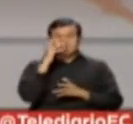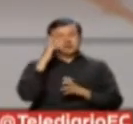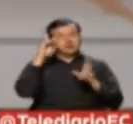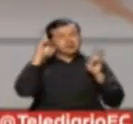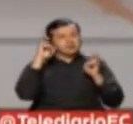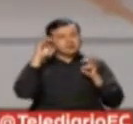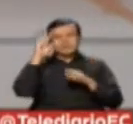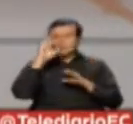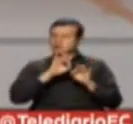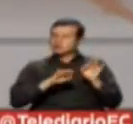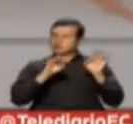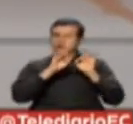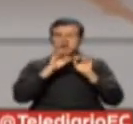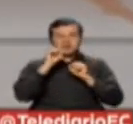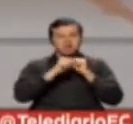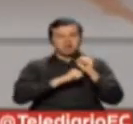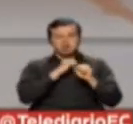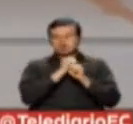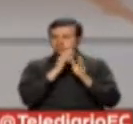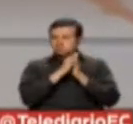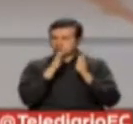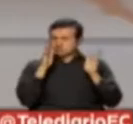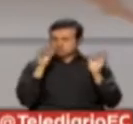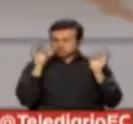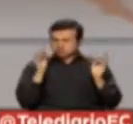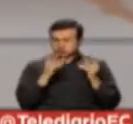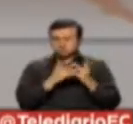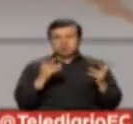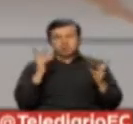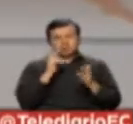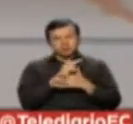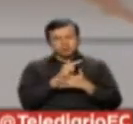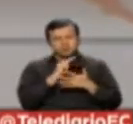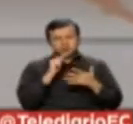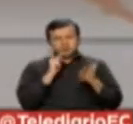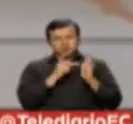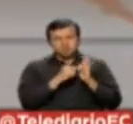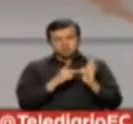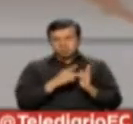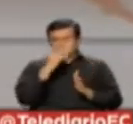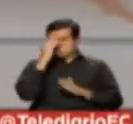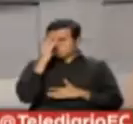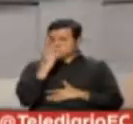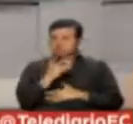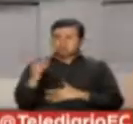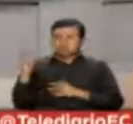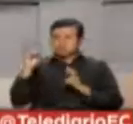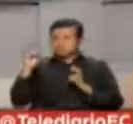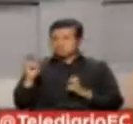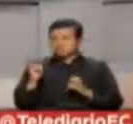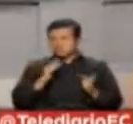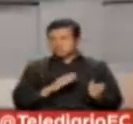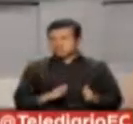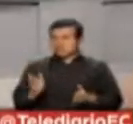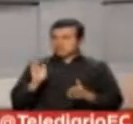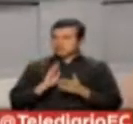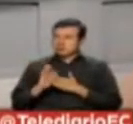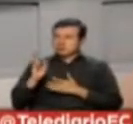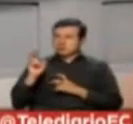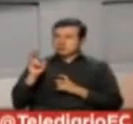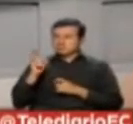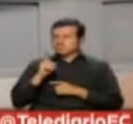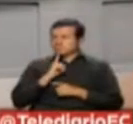contenido una marca al año escolar en el cual hay algunos elementos que ayuden a reeducar si queremos abordar perdón de este tema